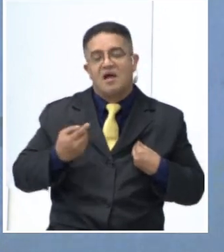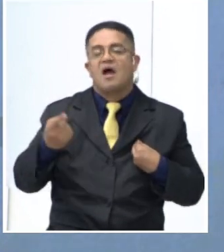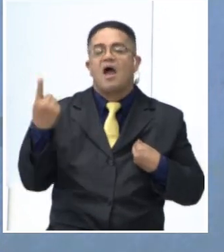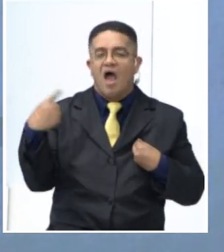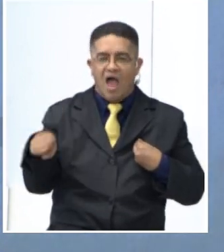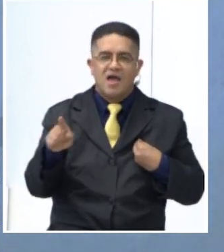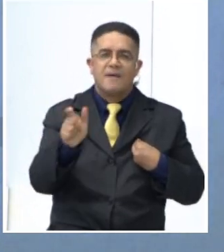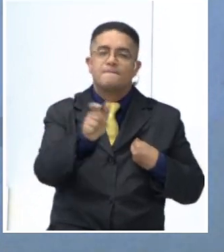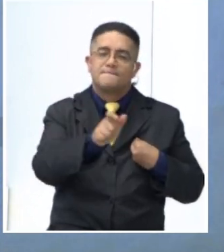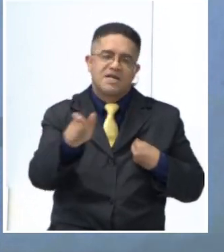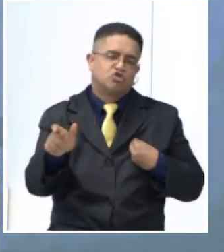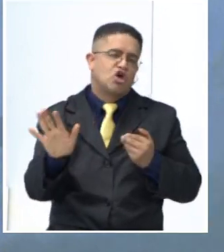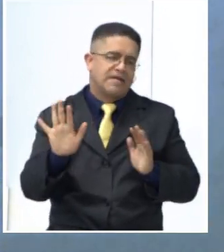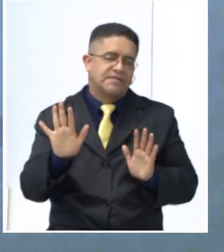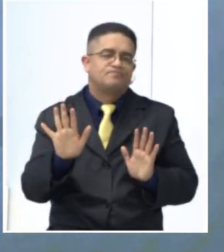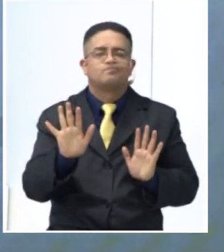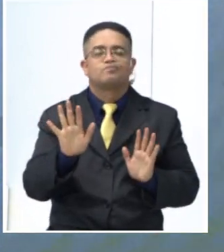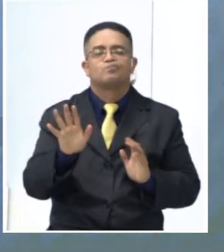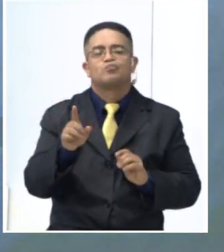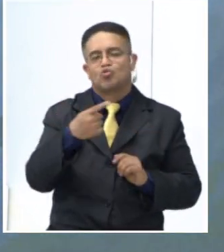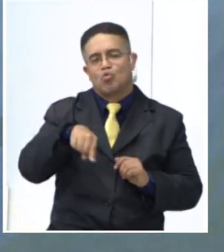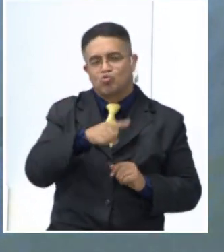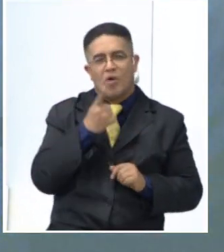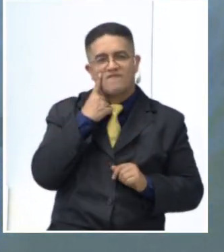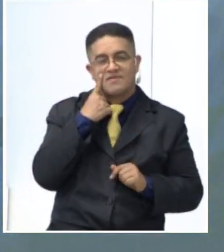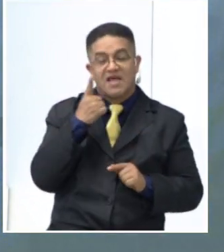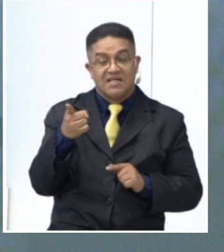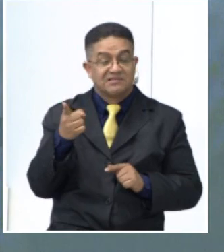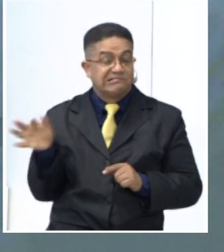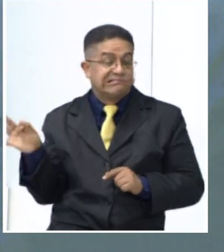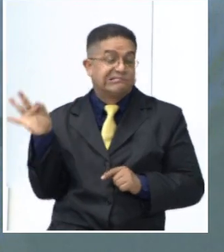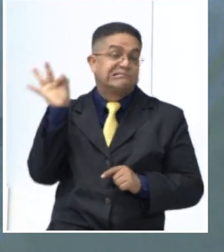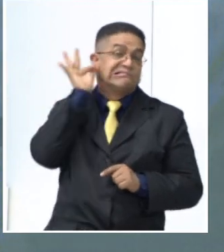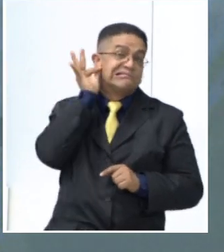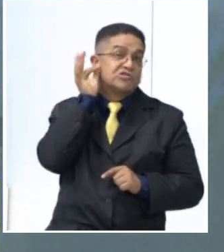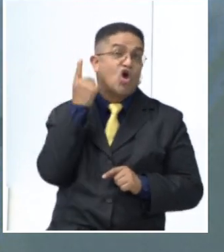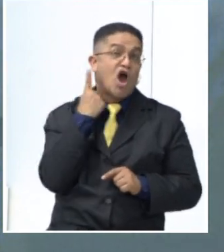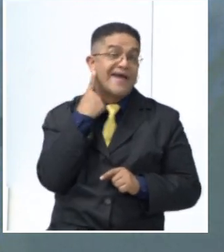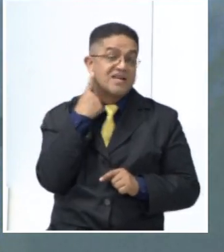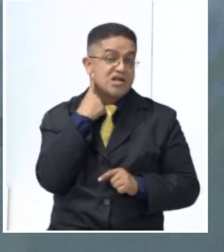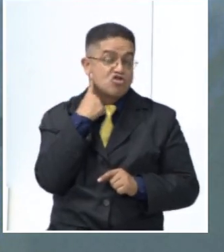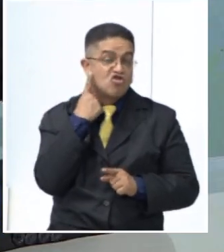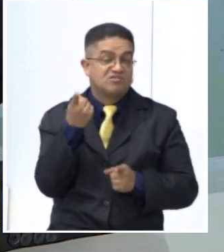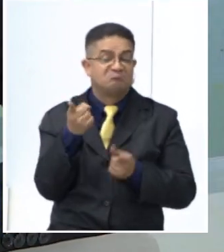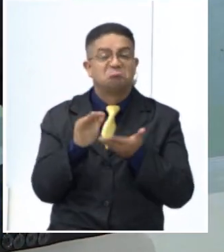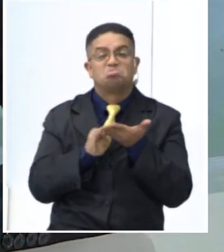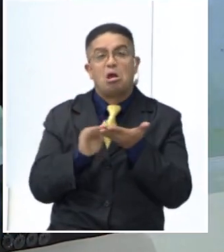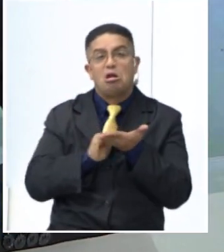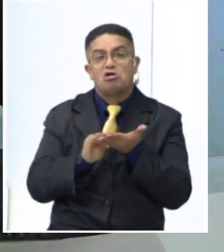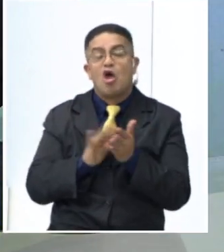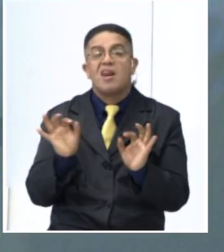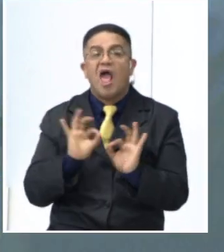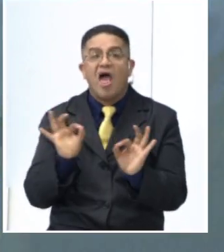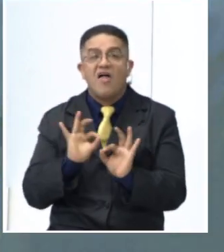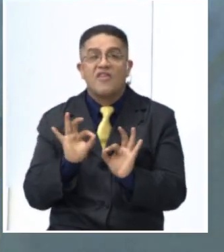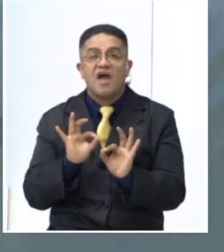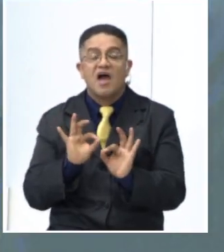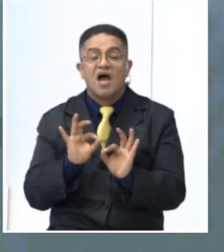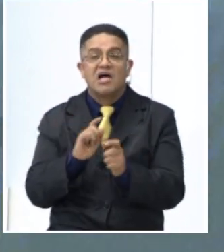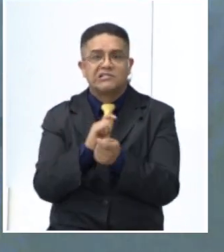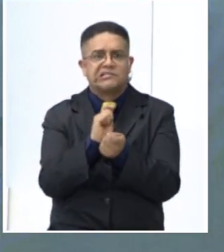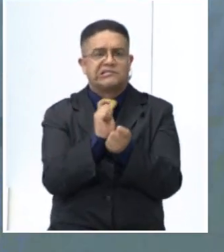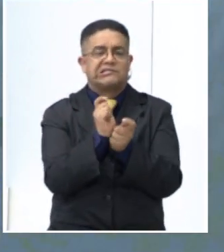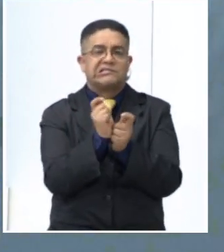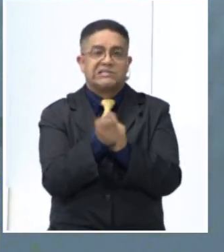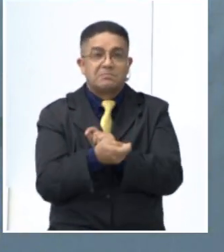por supuesto, casos en los cuales por un proceso infeccioso del oído que no se ha resuelto, el paciente ha presentado o han